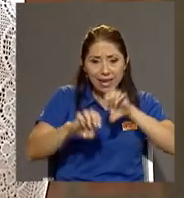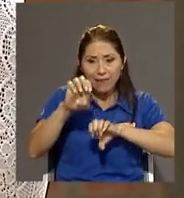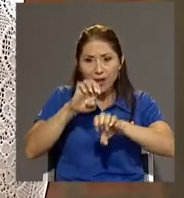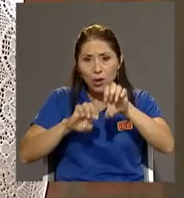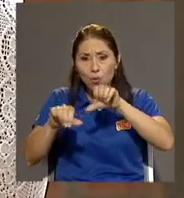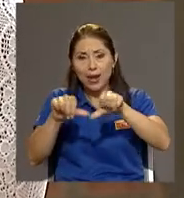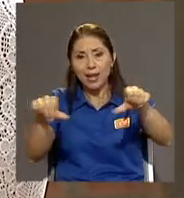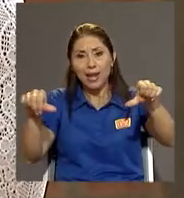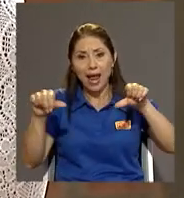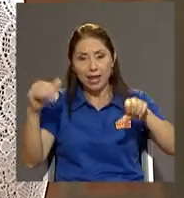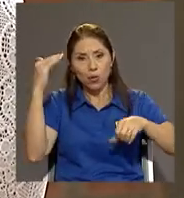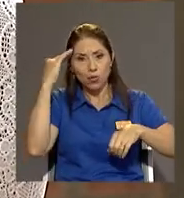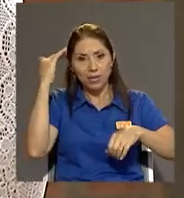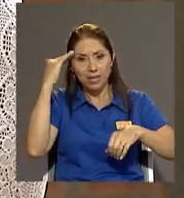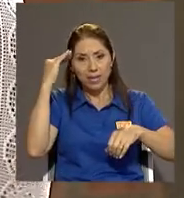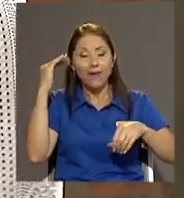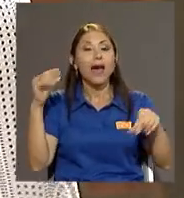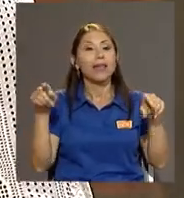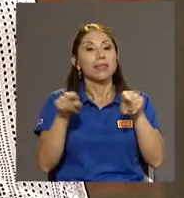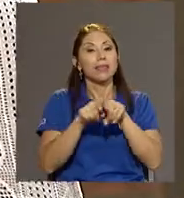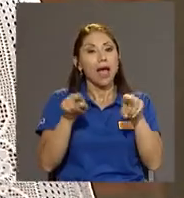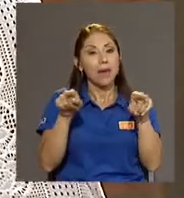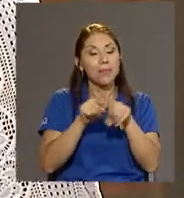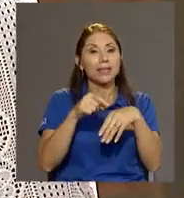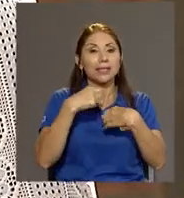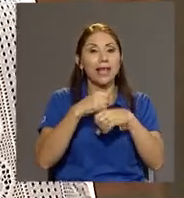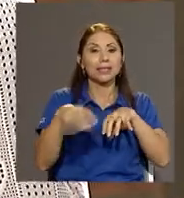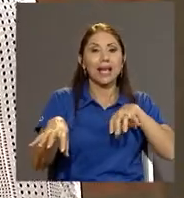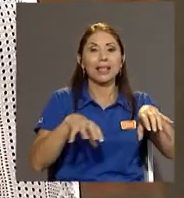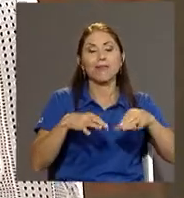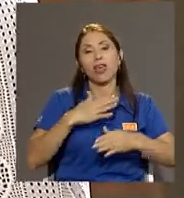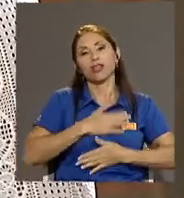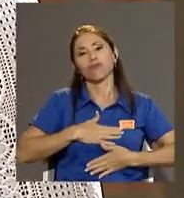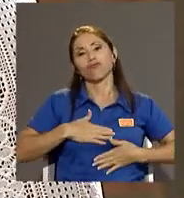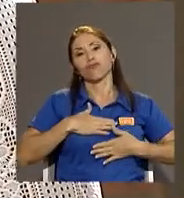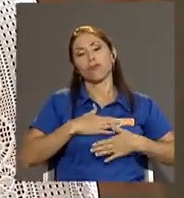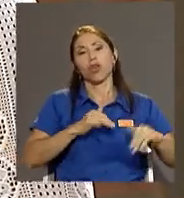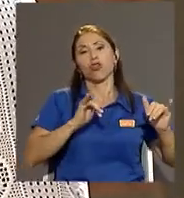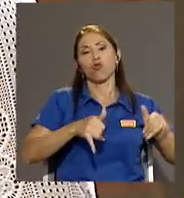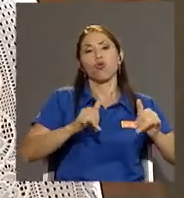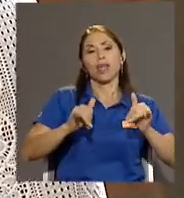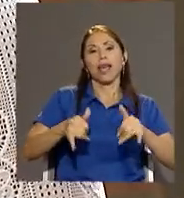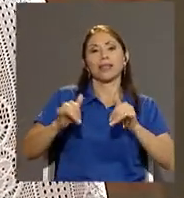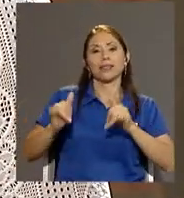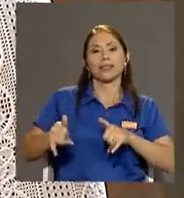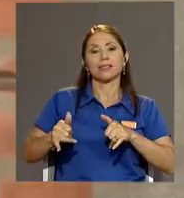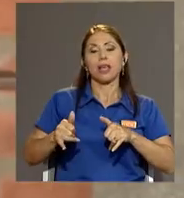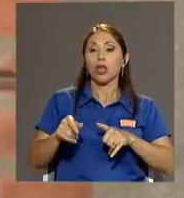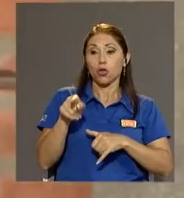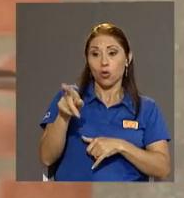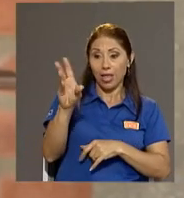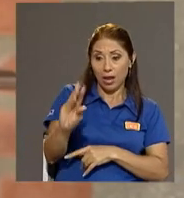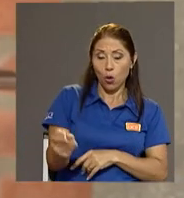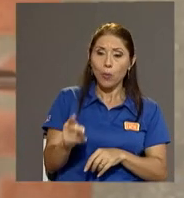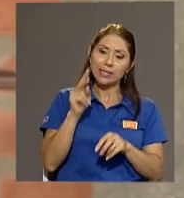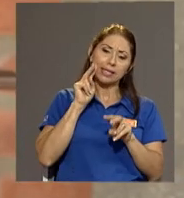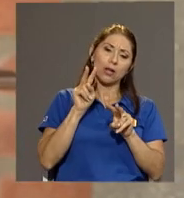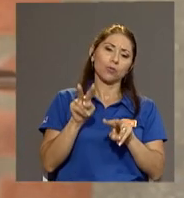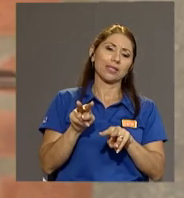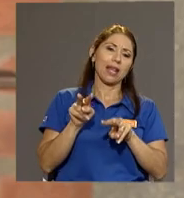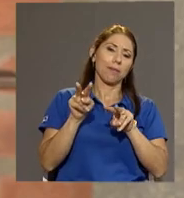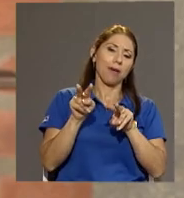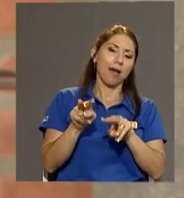también se hacen algunas actividades lúdicas donde se observa al joven y se le observa a ver si